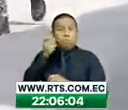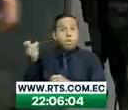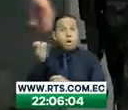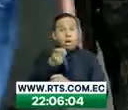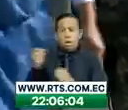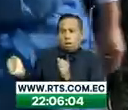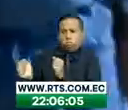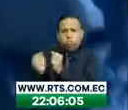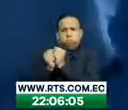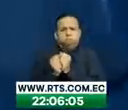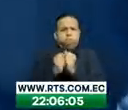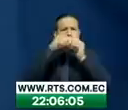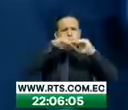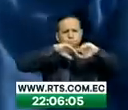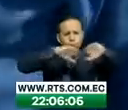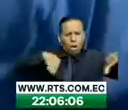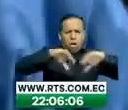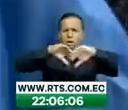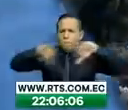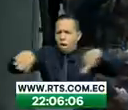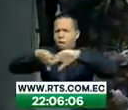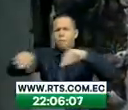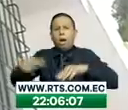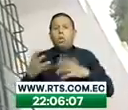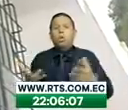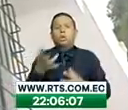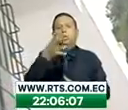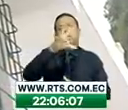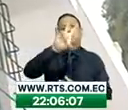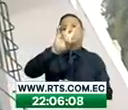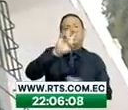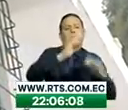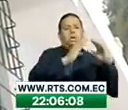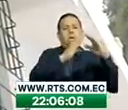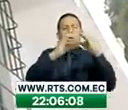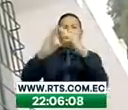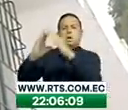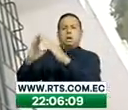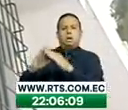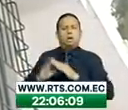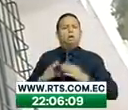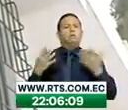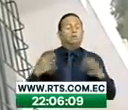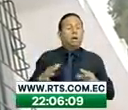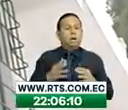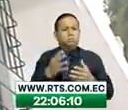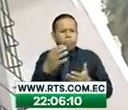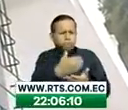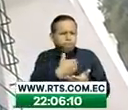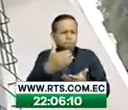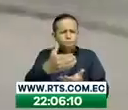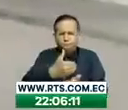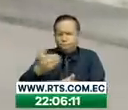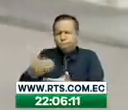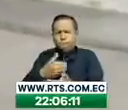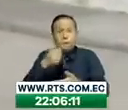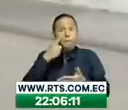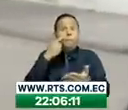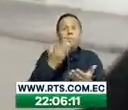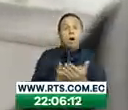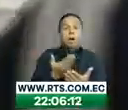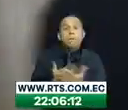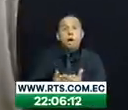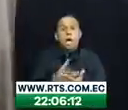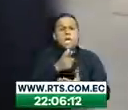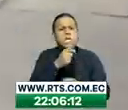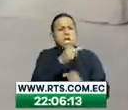procedieron a incursionar en 17 inmuebles en busca de indicios que entreguen pruebas de responsabilidad en contra de